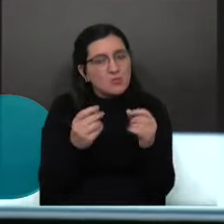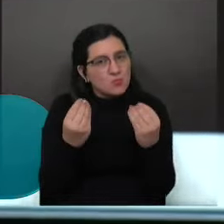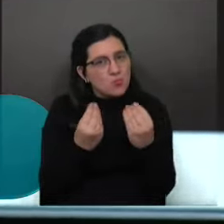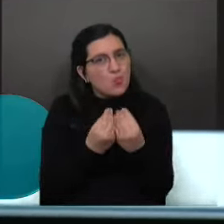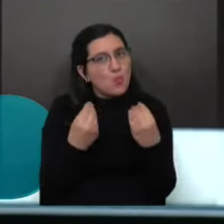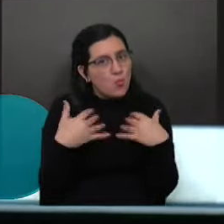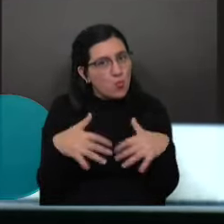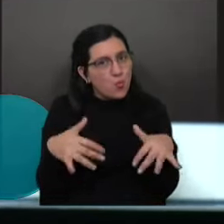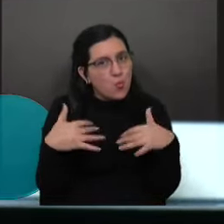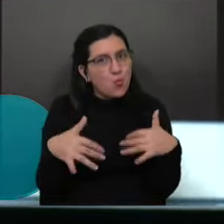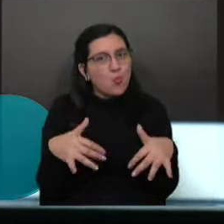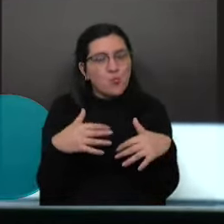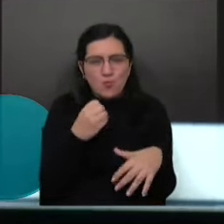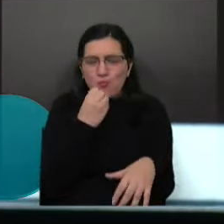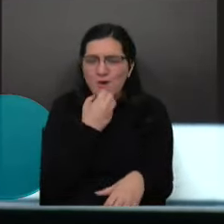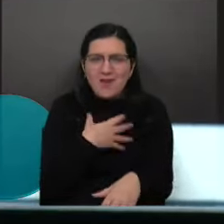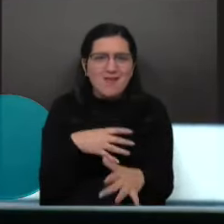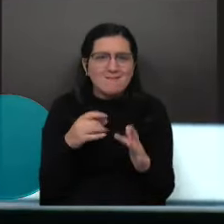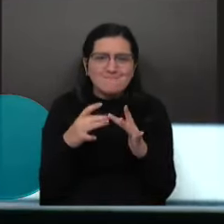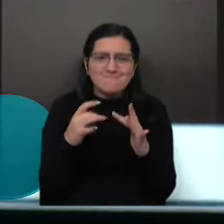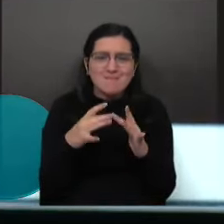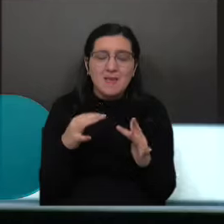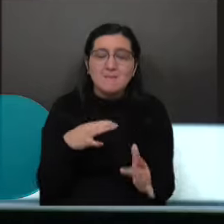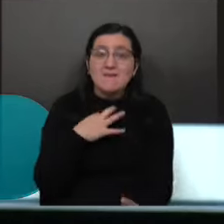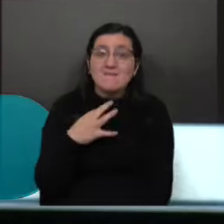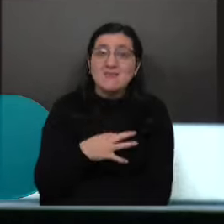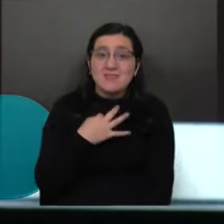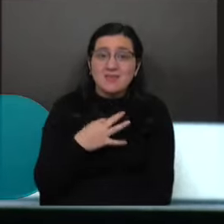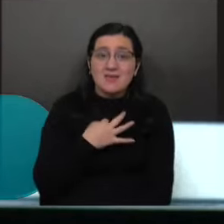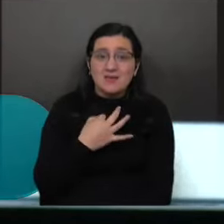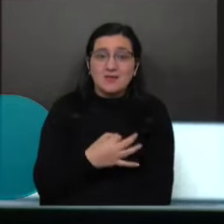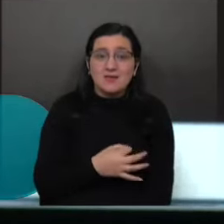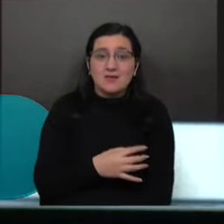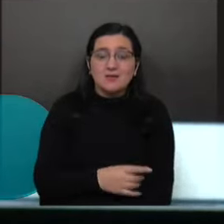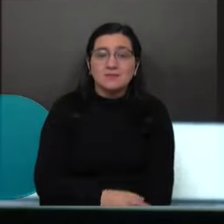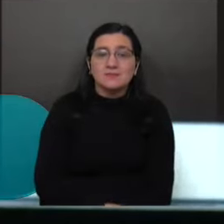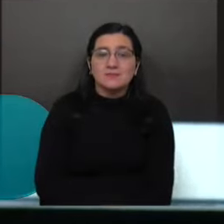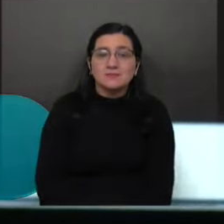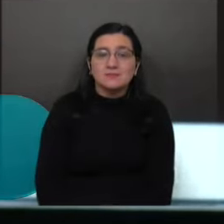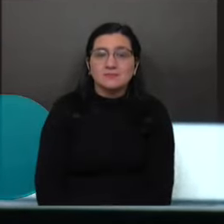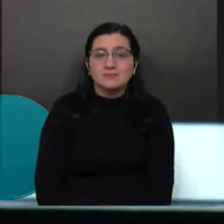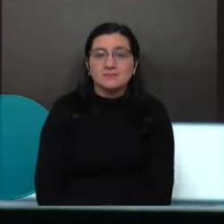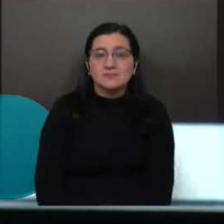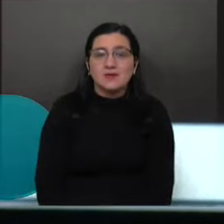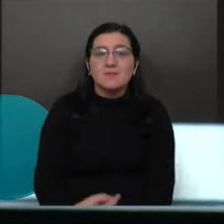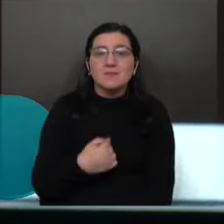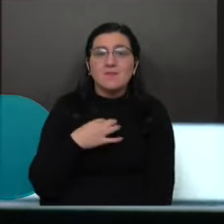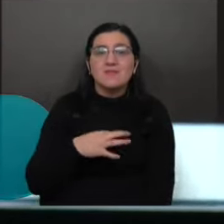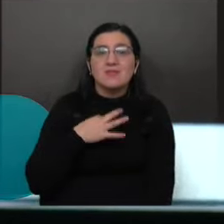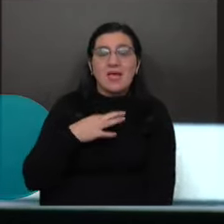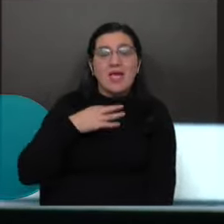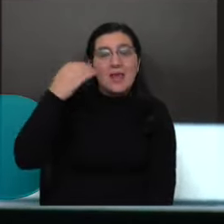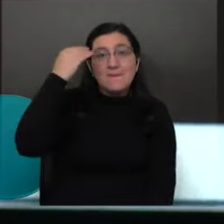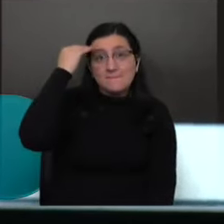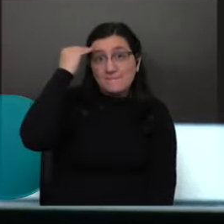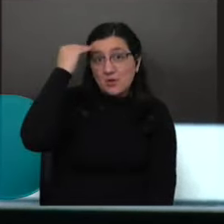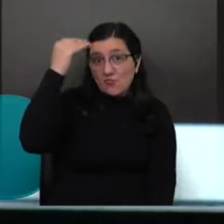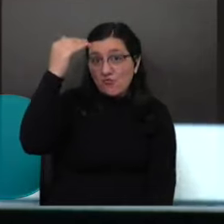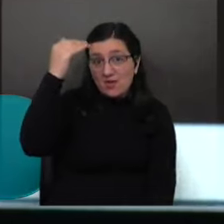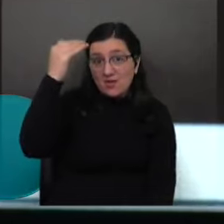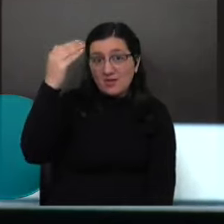que pasa que en mi vida y y no es por ser correcta pero en mi vida el profe es